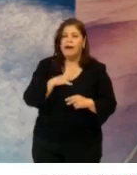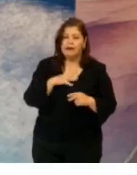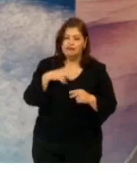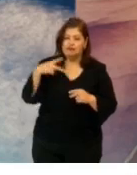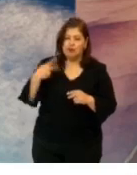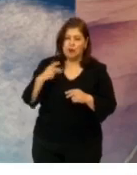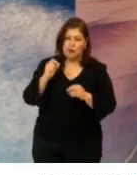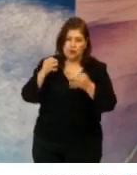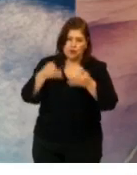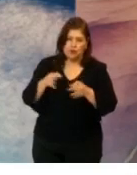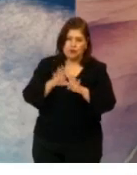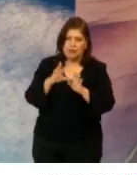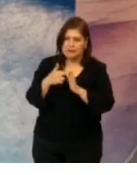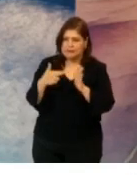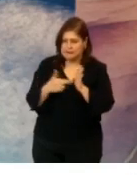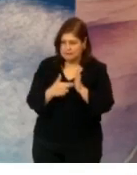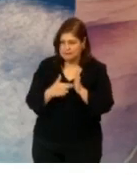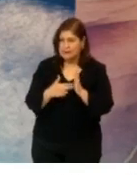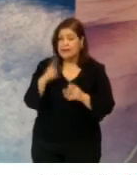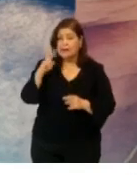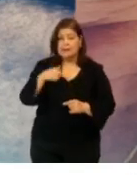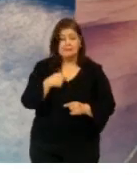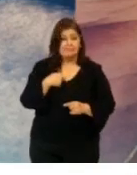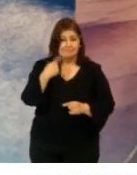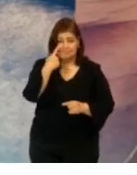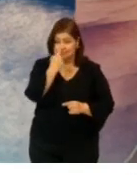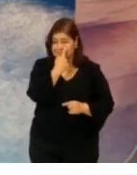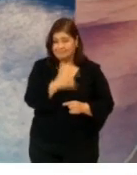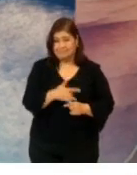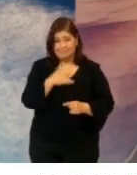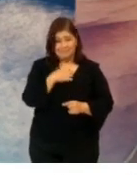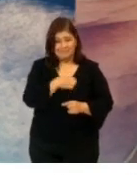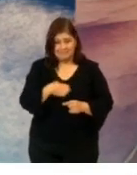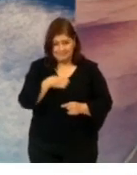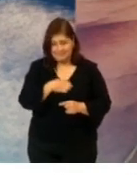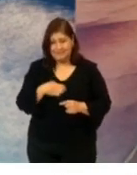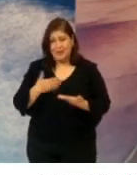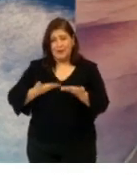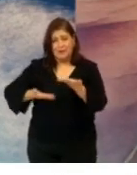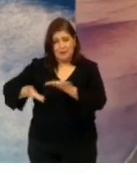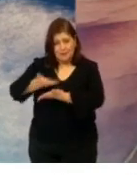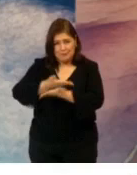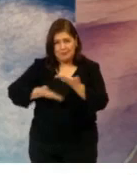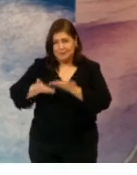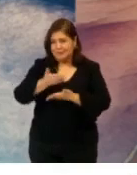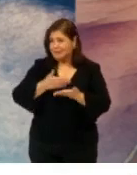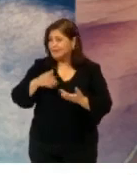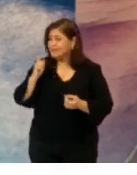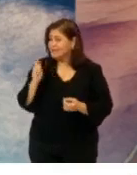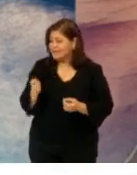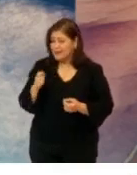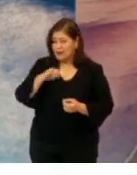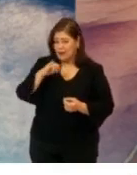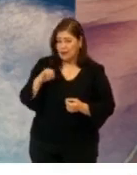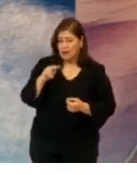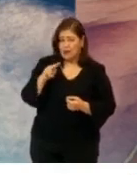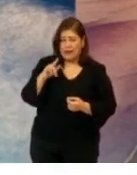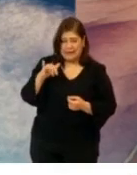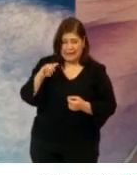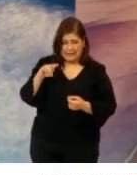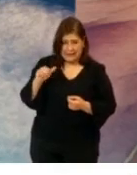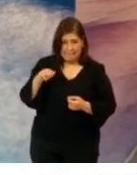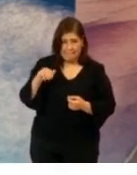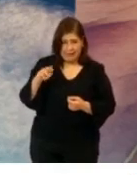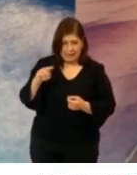reglas. Me tiene muy contento compartir espacio con Julieta